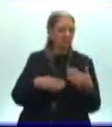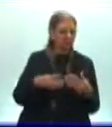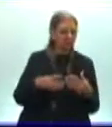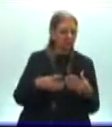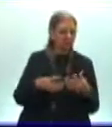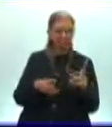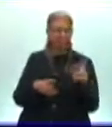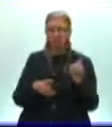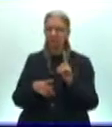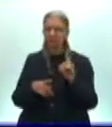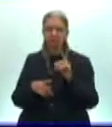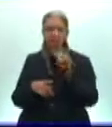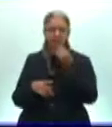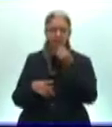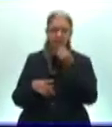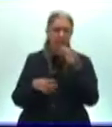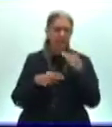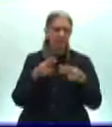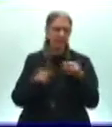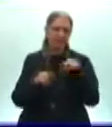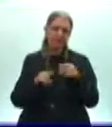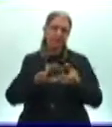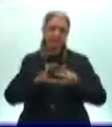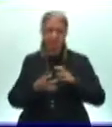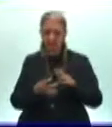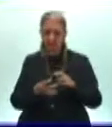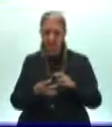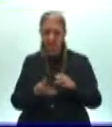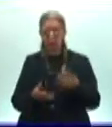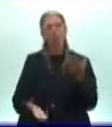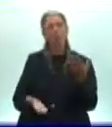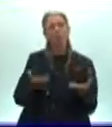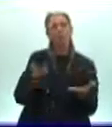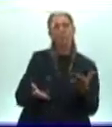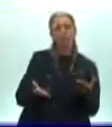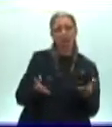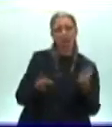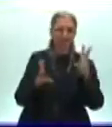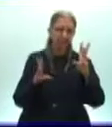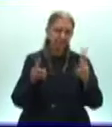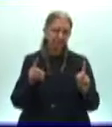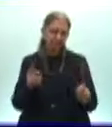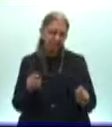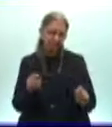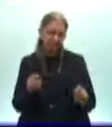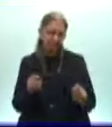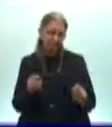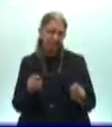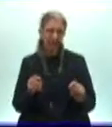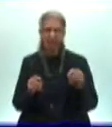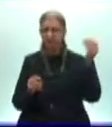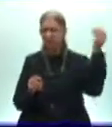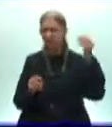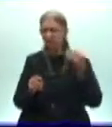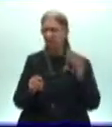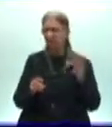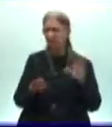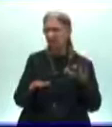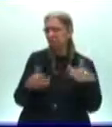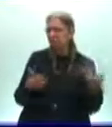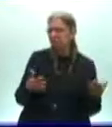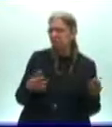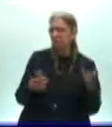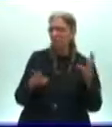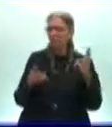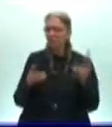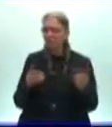que se busca es comparar cantidades, es decir, saber o determinar cuánto una cantidad es más que